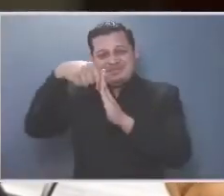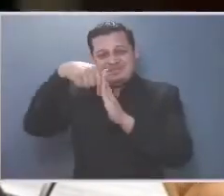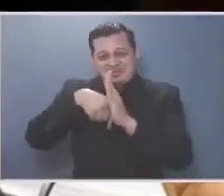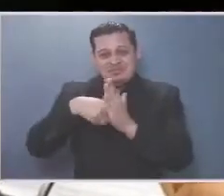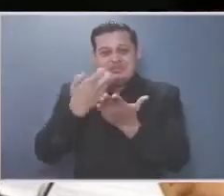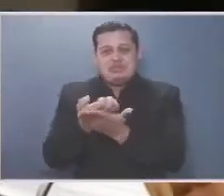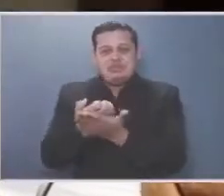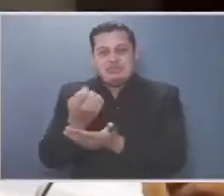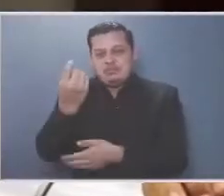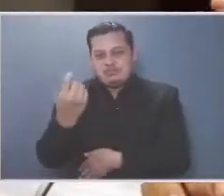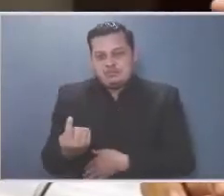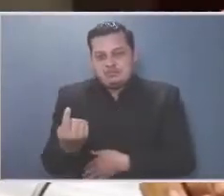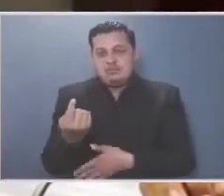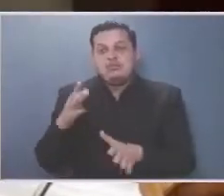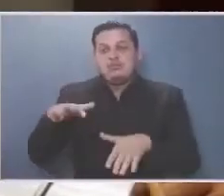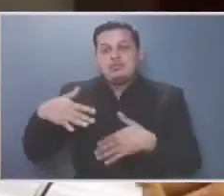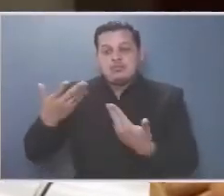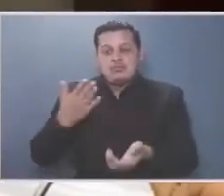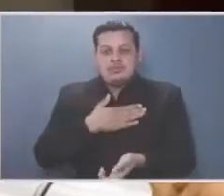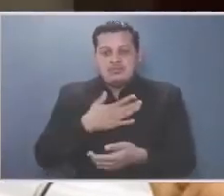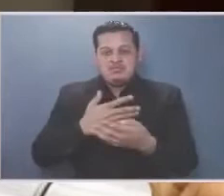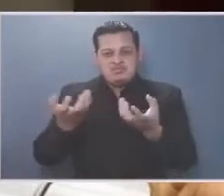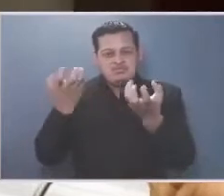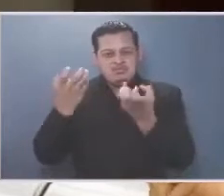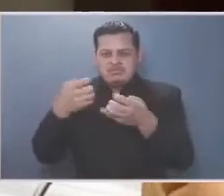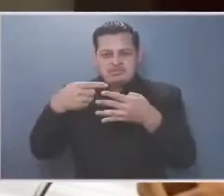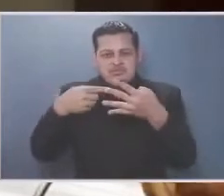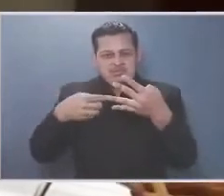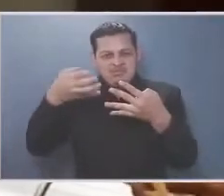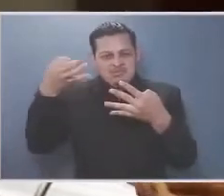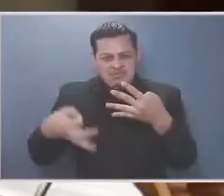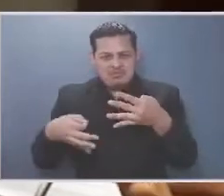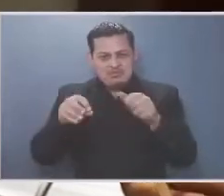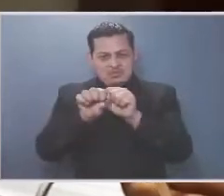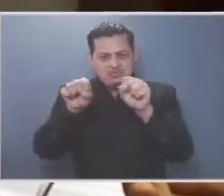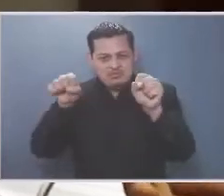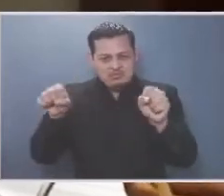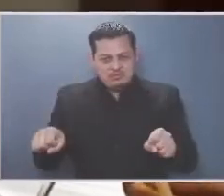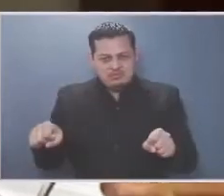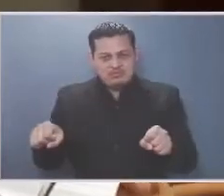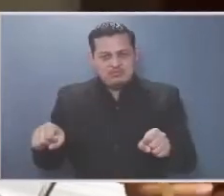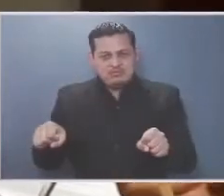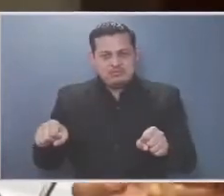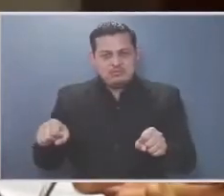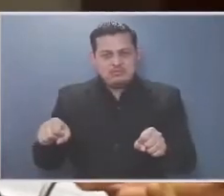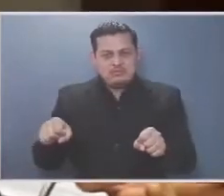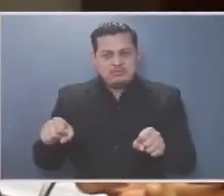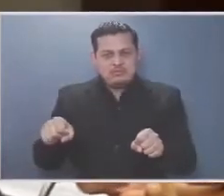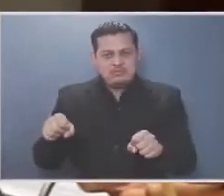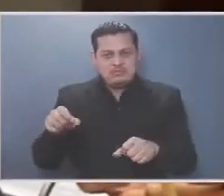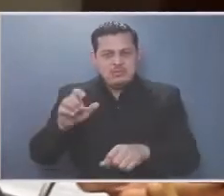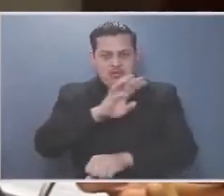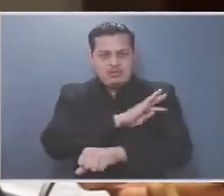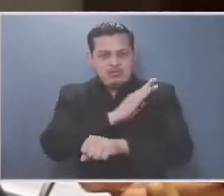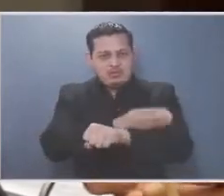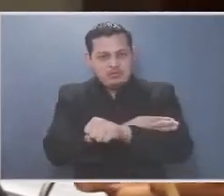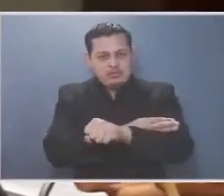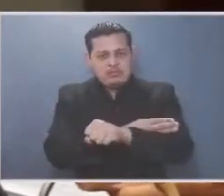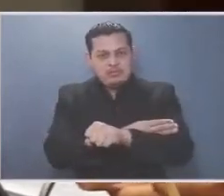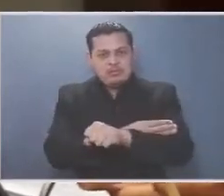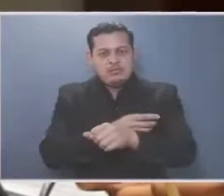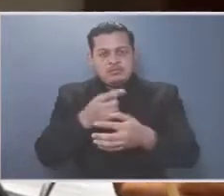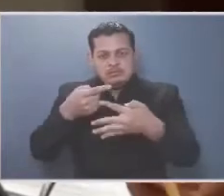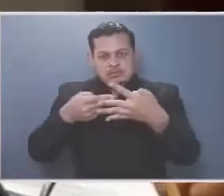por eso que tenemos nosotros un montón de leyes un sistema orquestado y sistematizado de